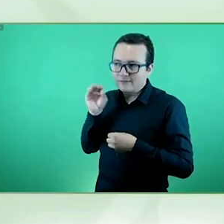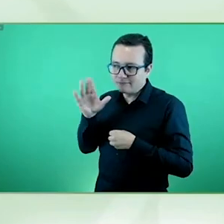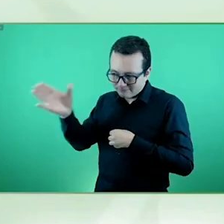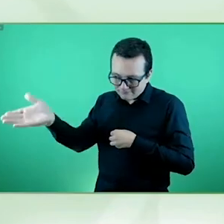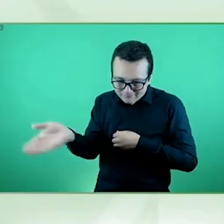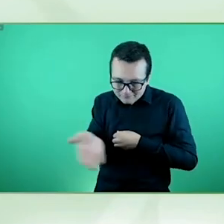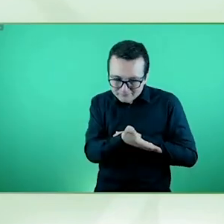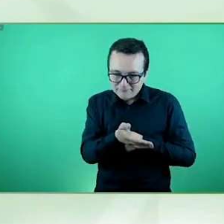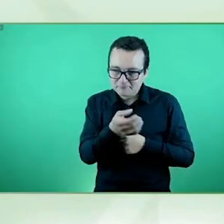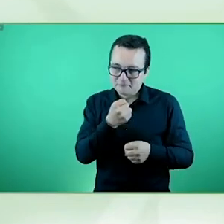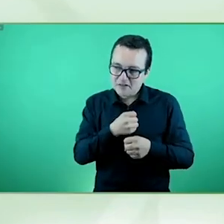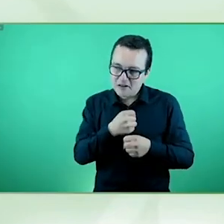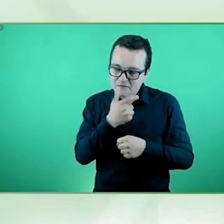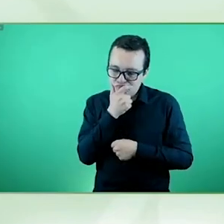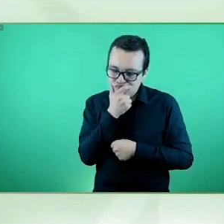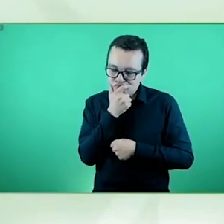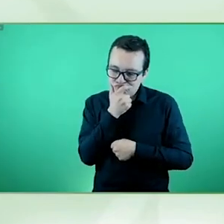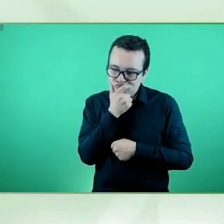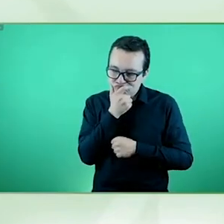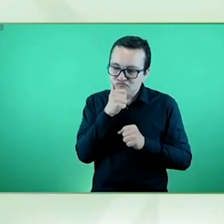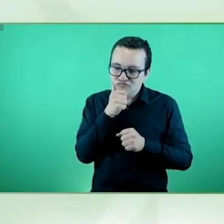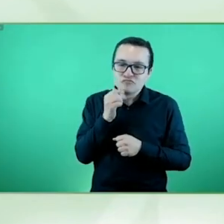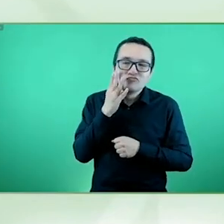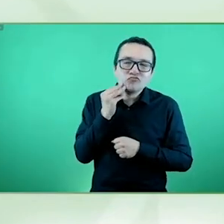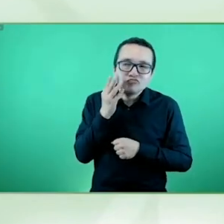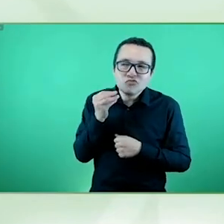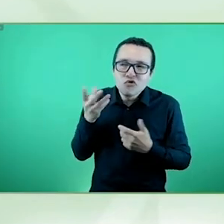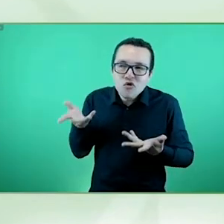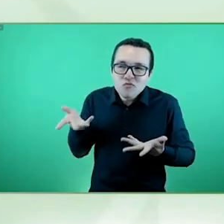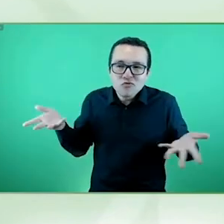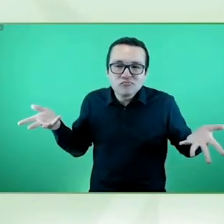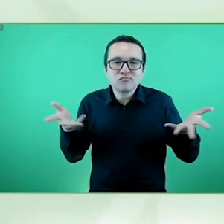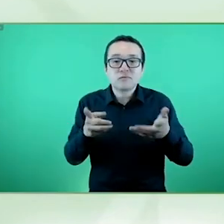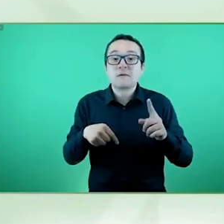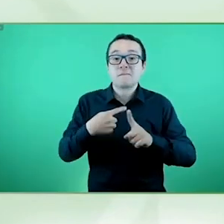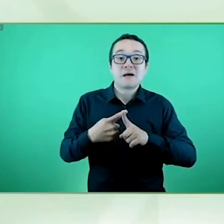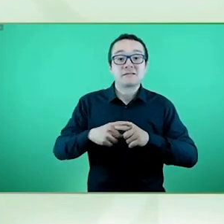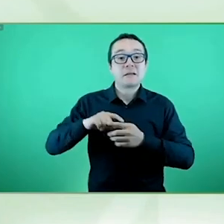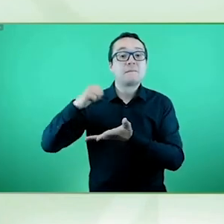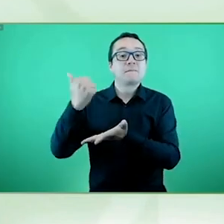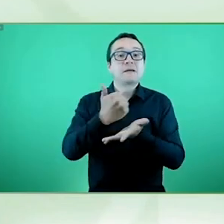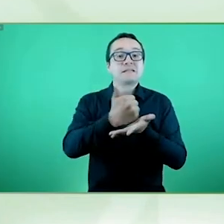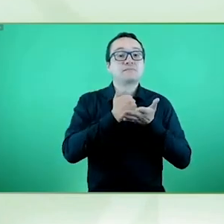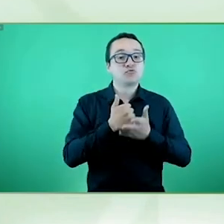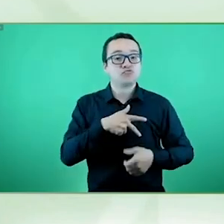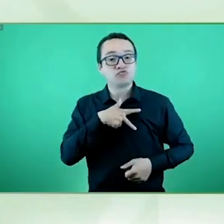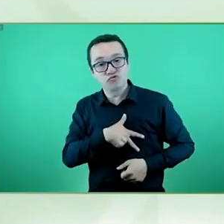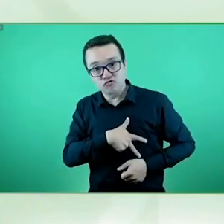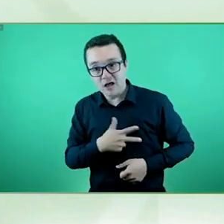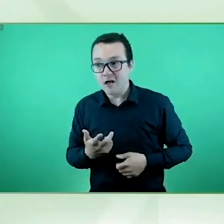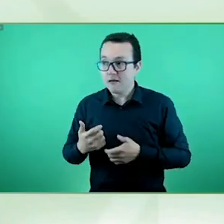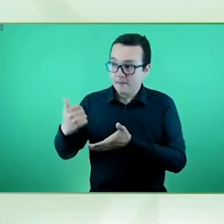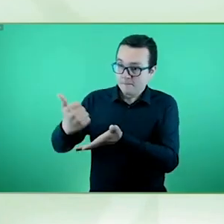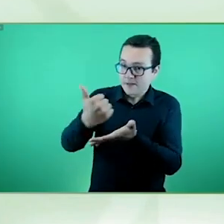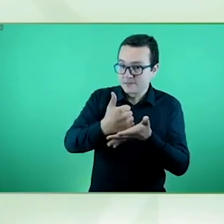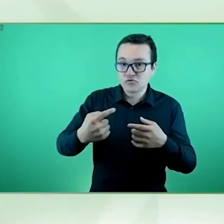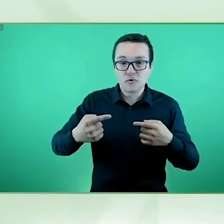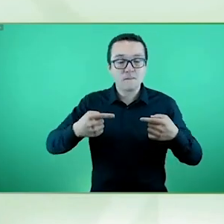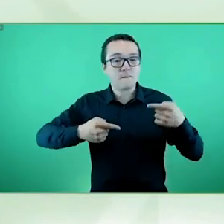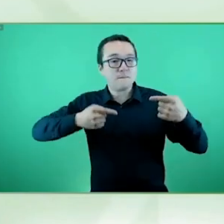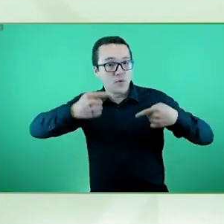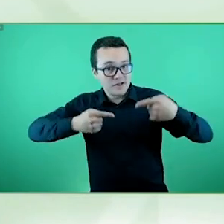de la participación social y política. Por ejemplo, involucrándose en las decisiones dentro del espacio de trabajo. Las cooperativas, como mencioné,